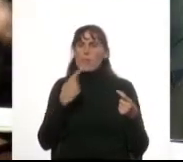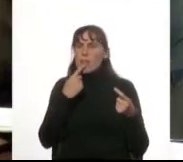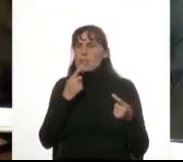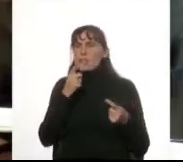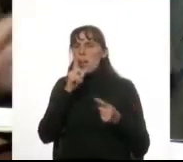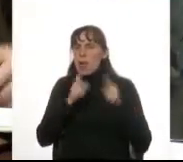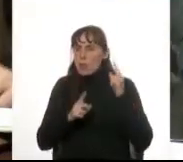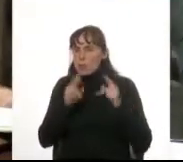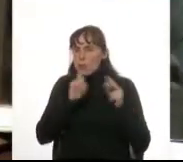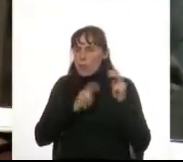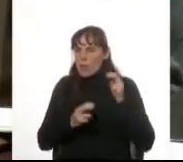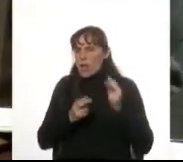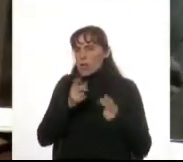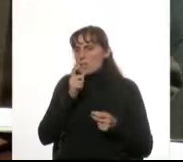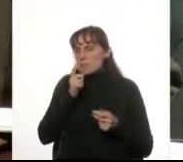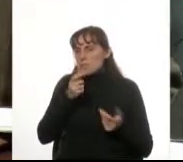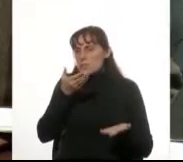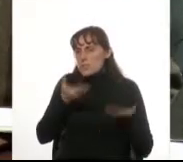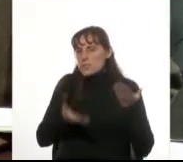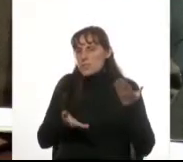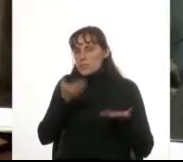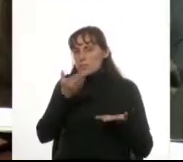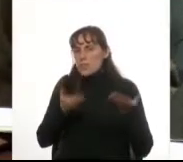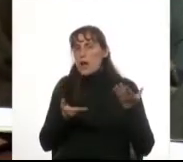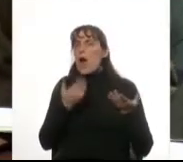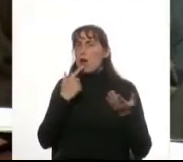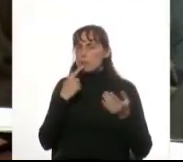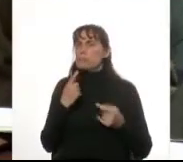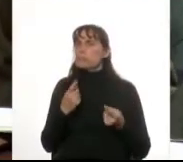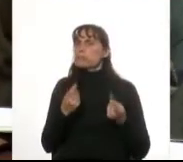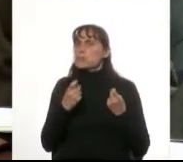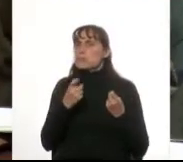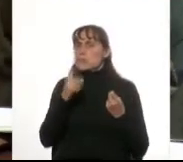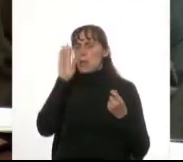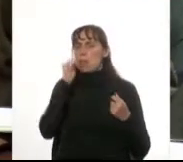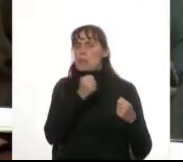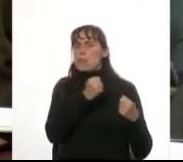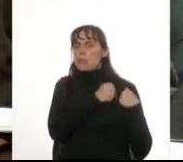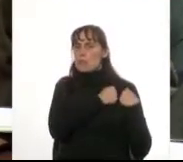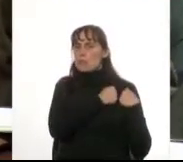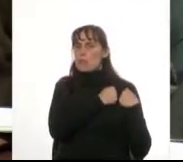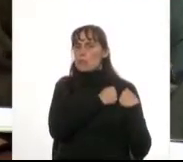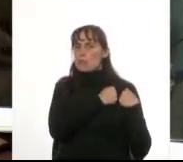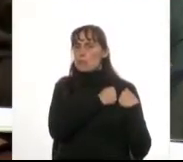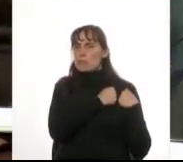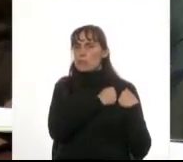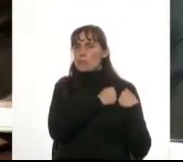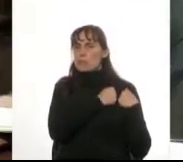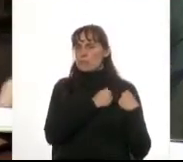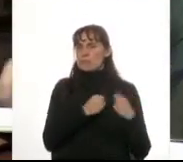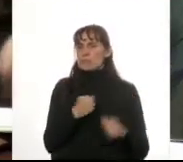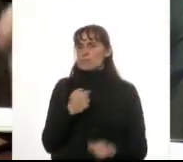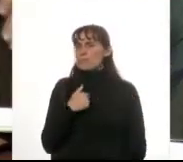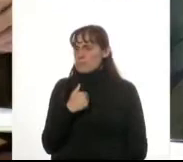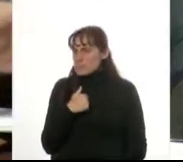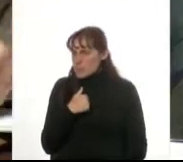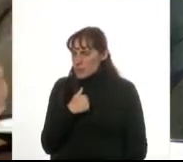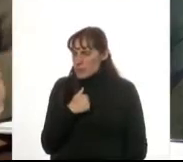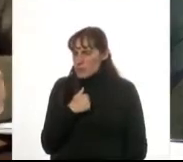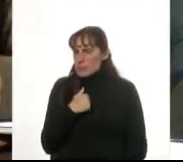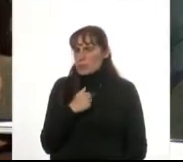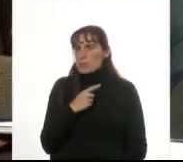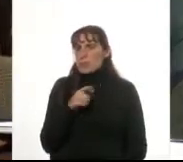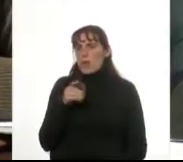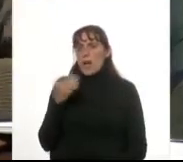con amargura la necesidad de la dictadura. Yo no le puedo endilgar a